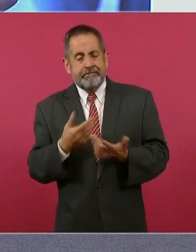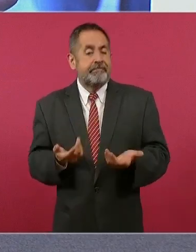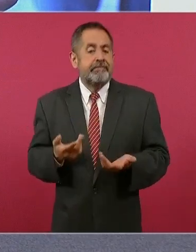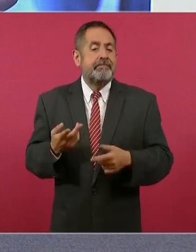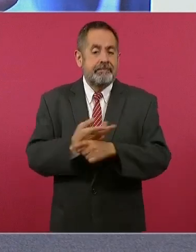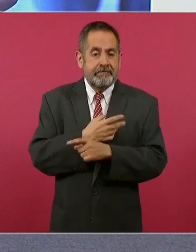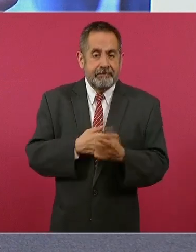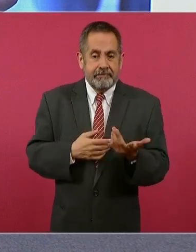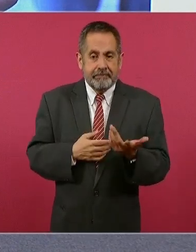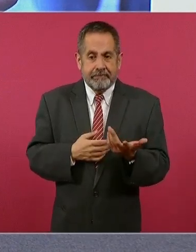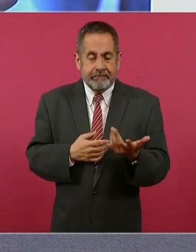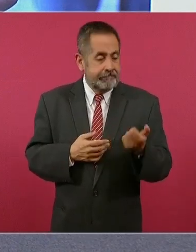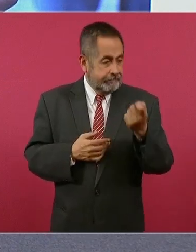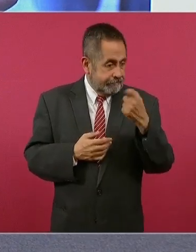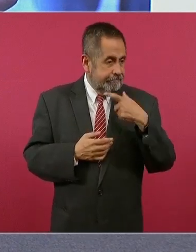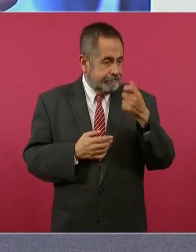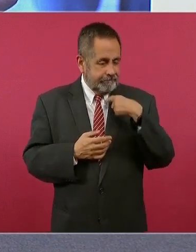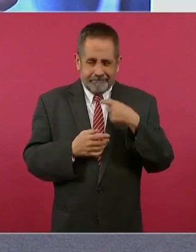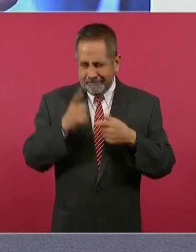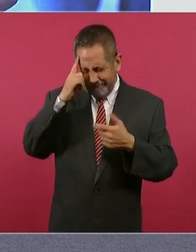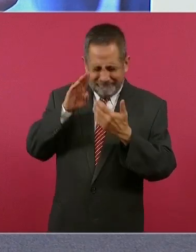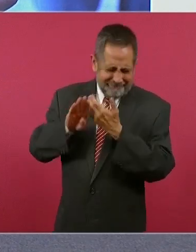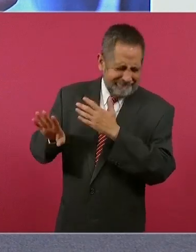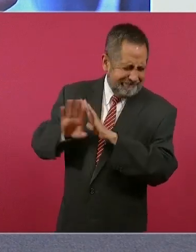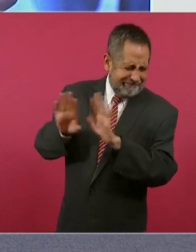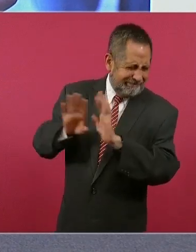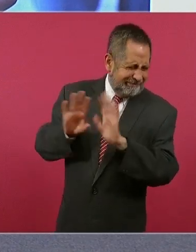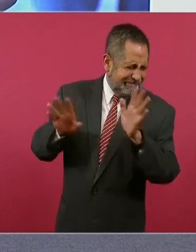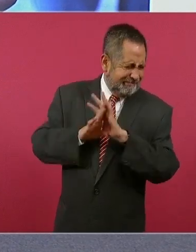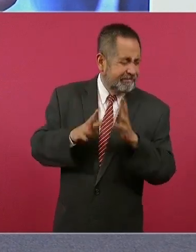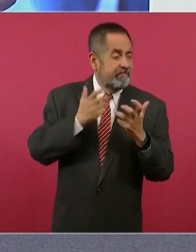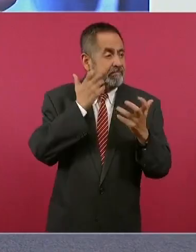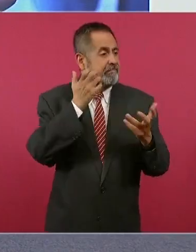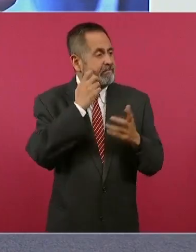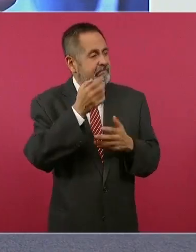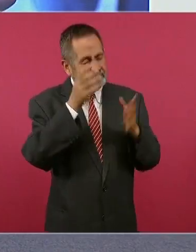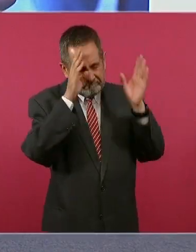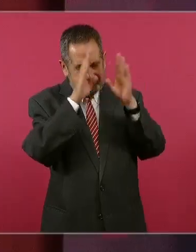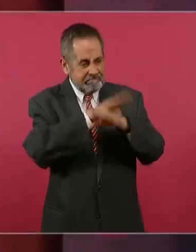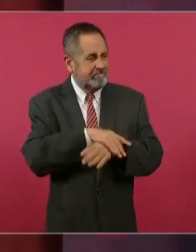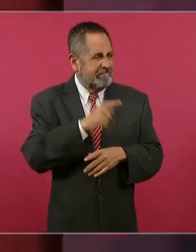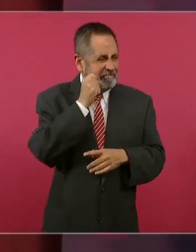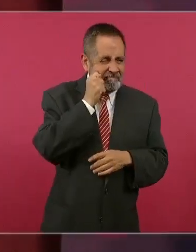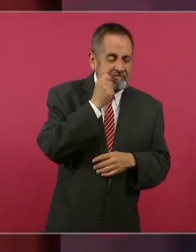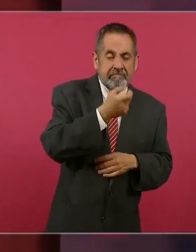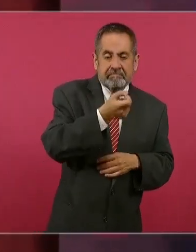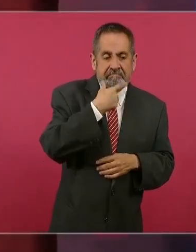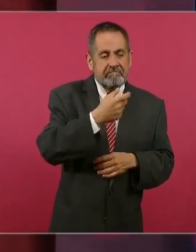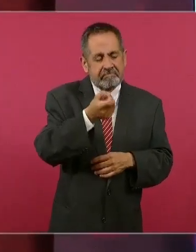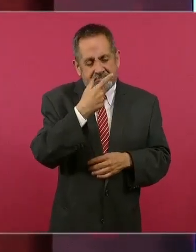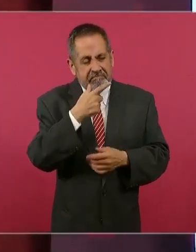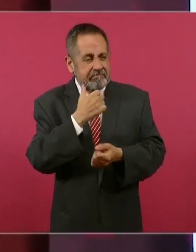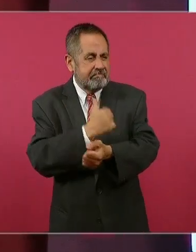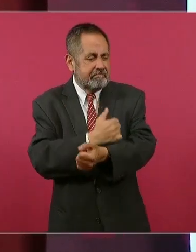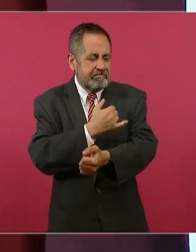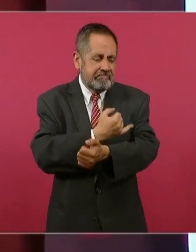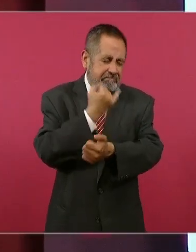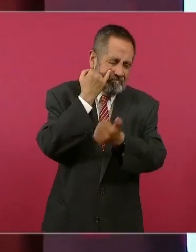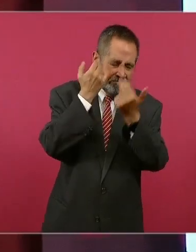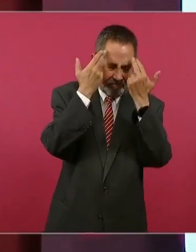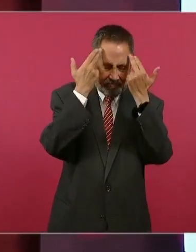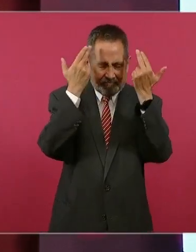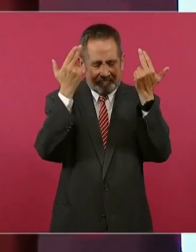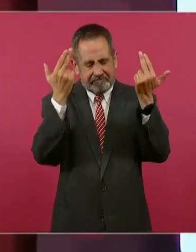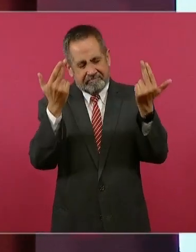que hace es búsqueda de un escape, de un daño emocional profundo que tiene por haber nacido, crecido en un